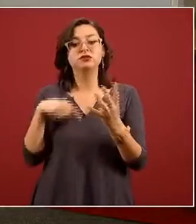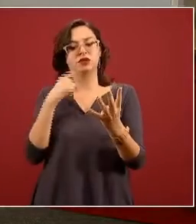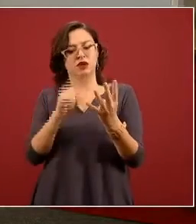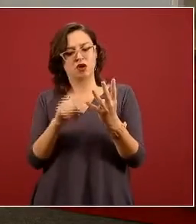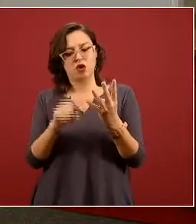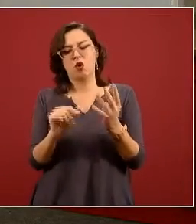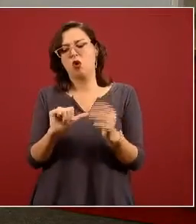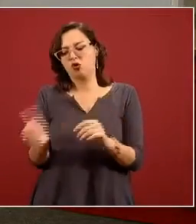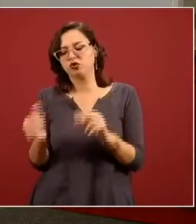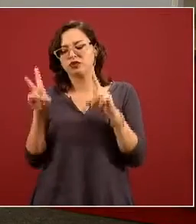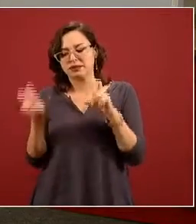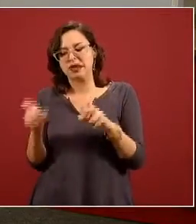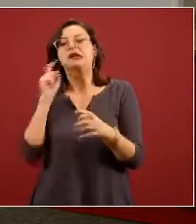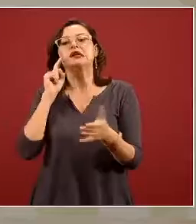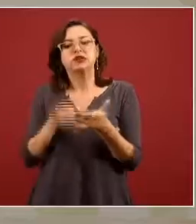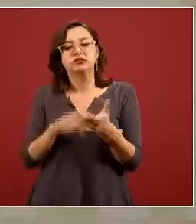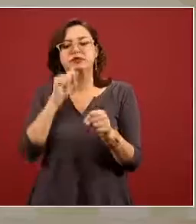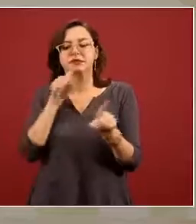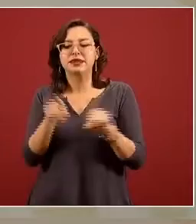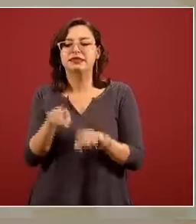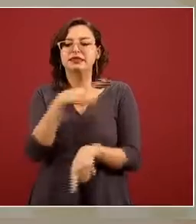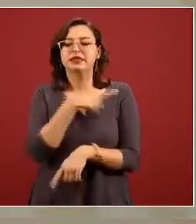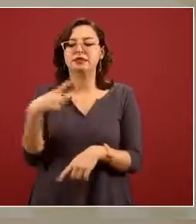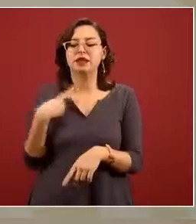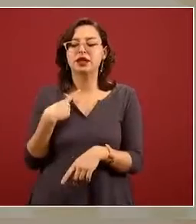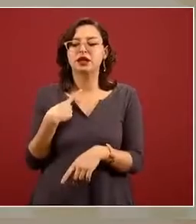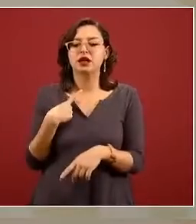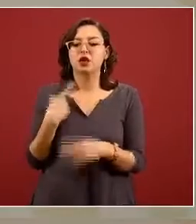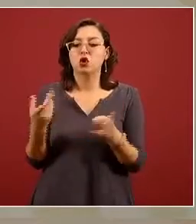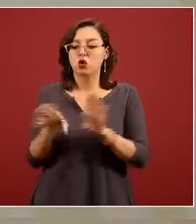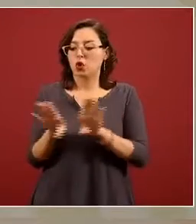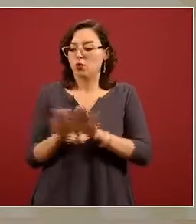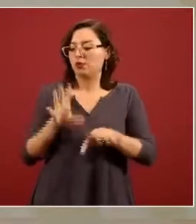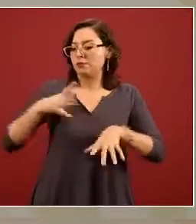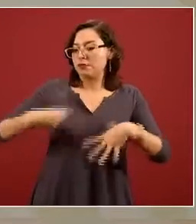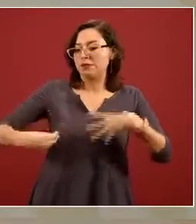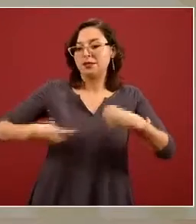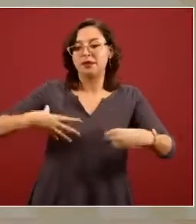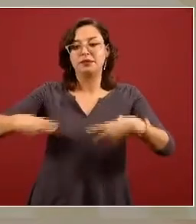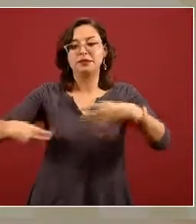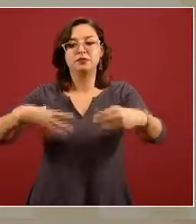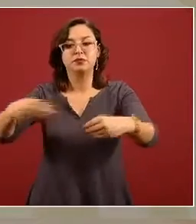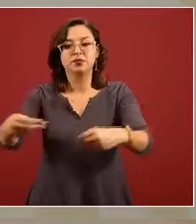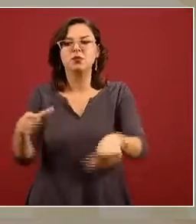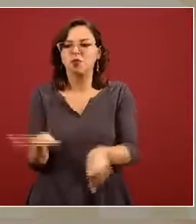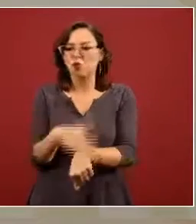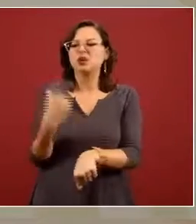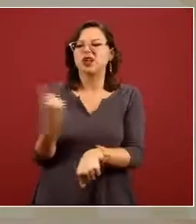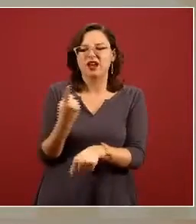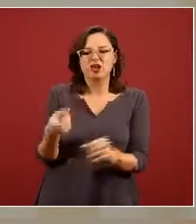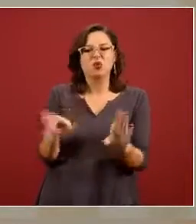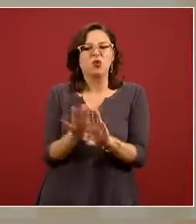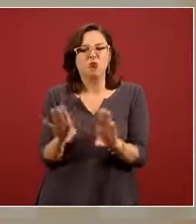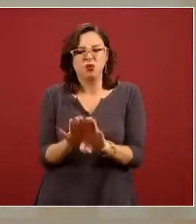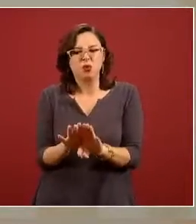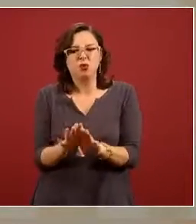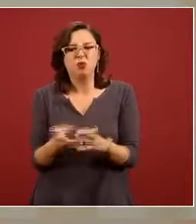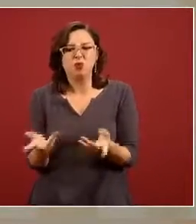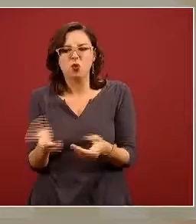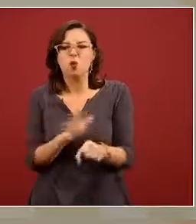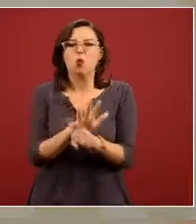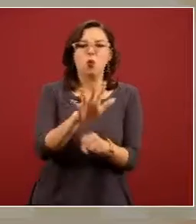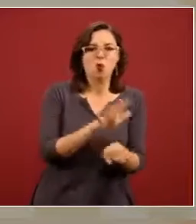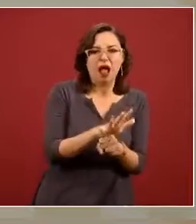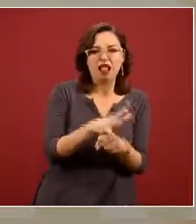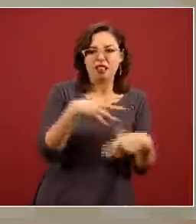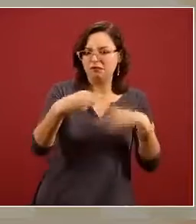pendiente útil de atender, de los mecanismos de transmisión, por qué funcionan de esa manera y cuáles son más eficientes